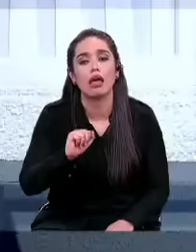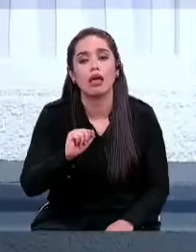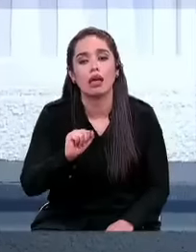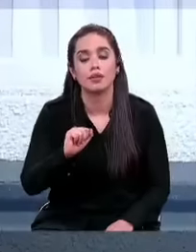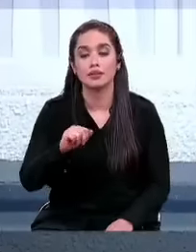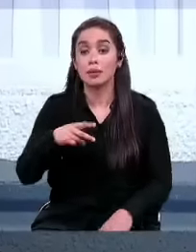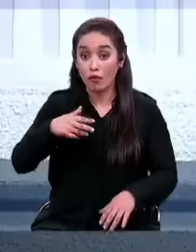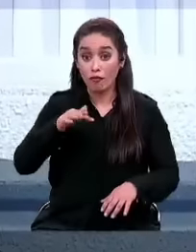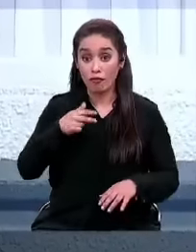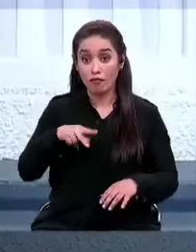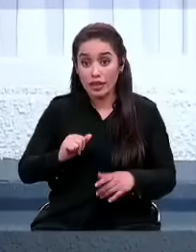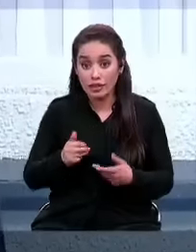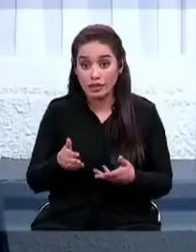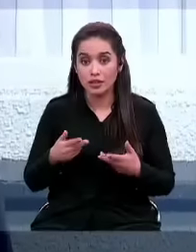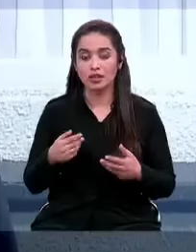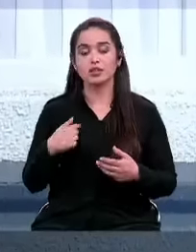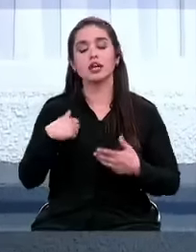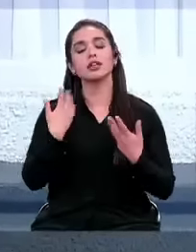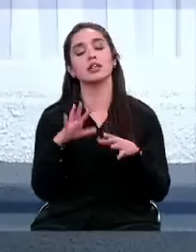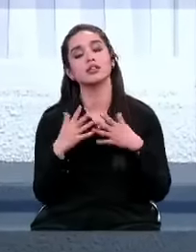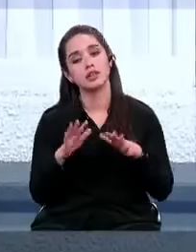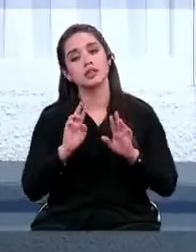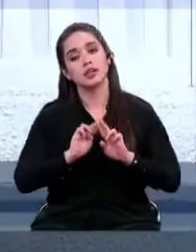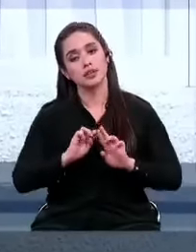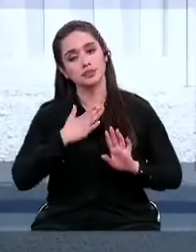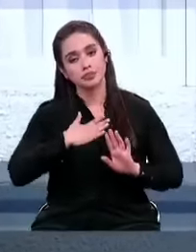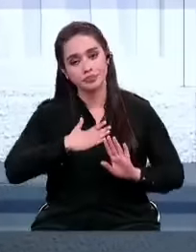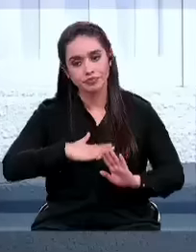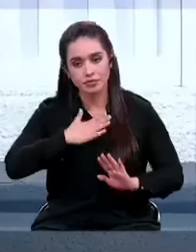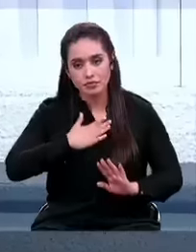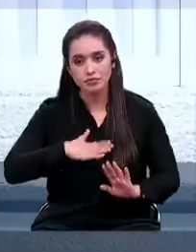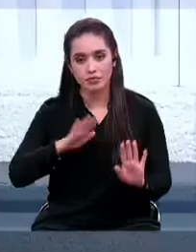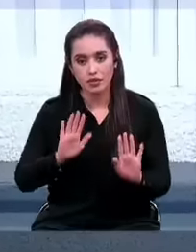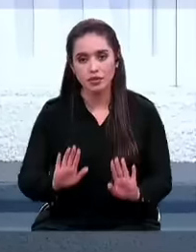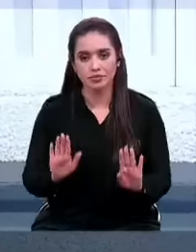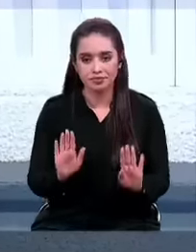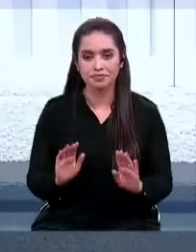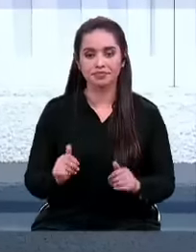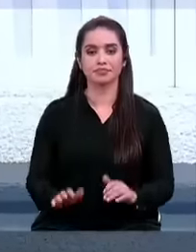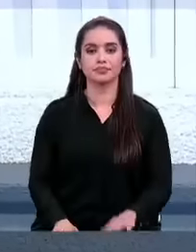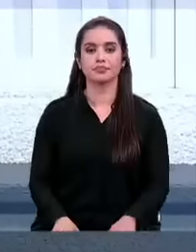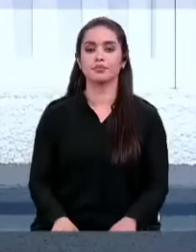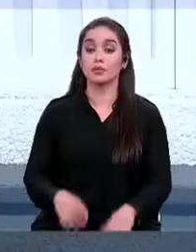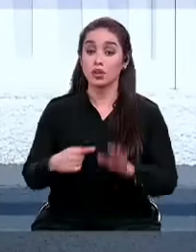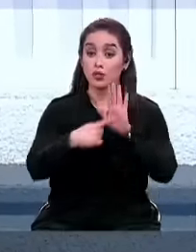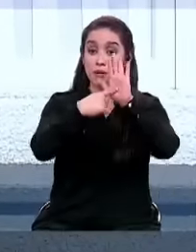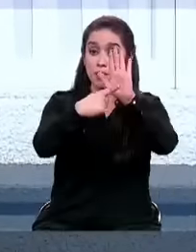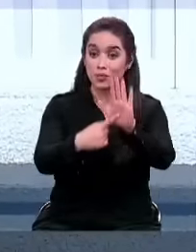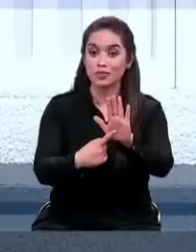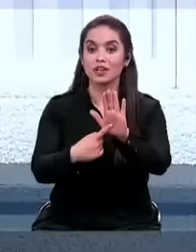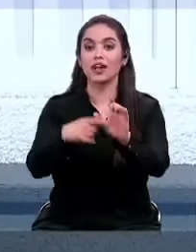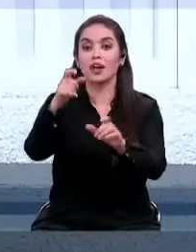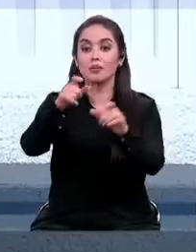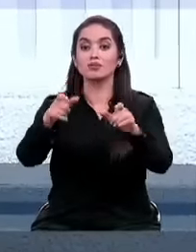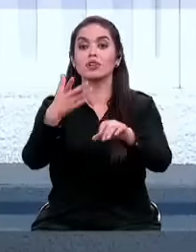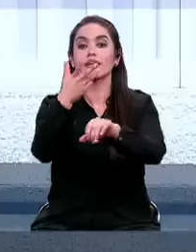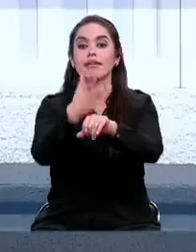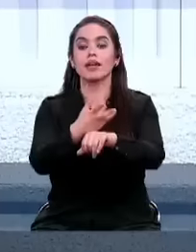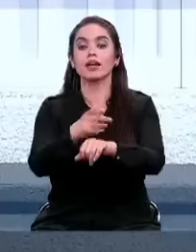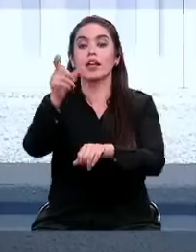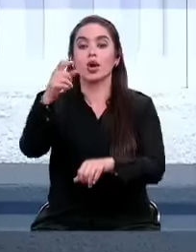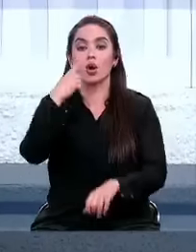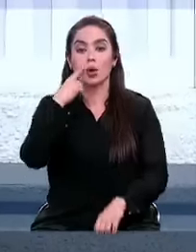Ya, Feña. Ya se me está pasando. Yo voy a presentar lo que está acá en el estudio. Allá está Tito, acá